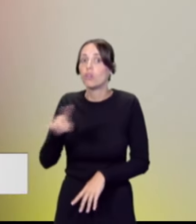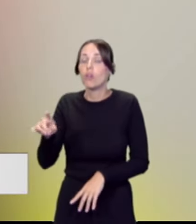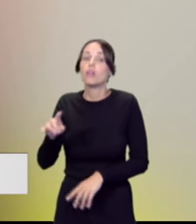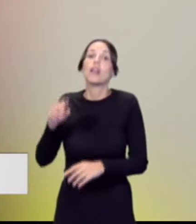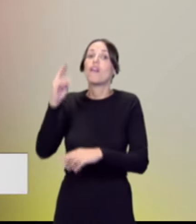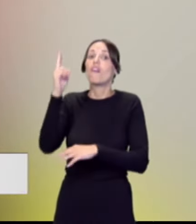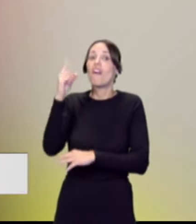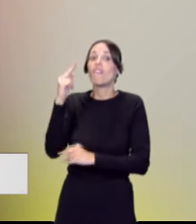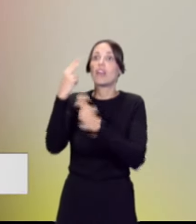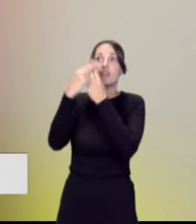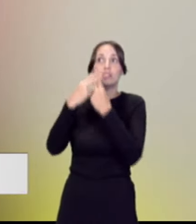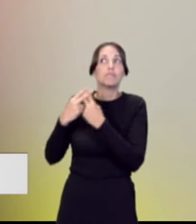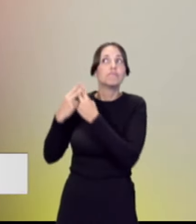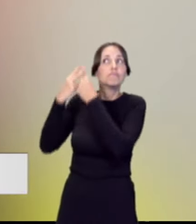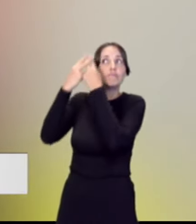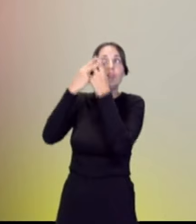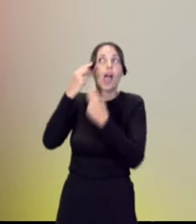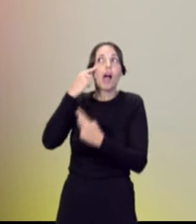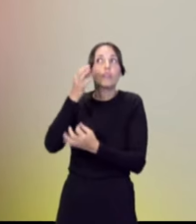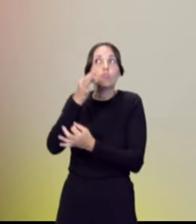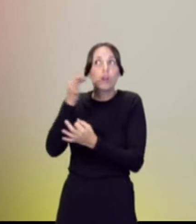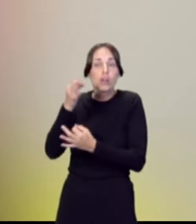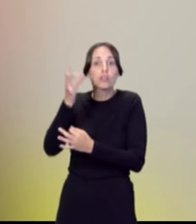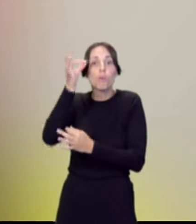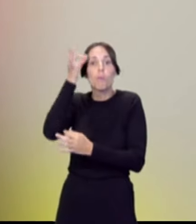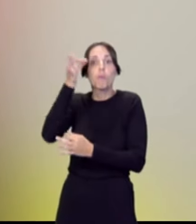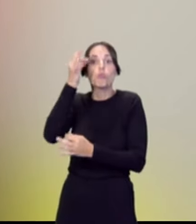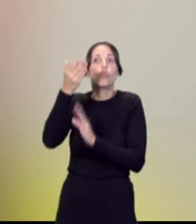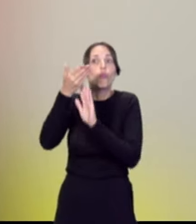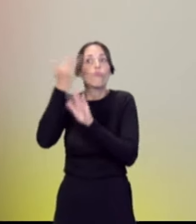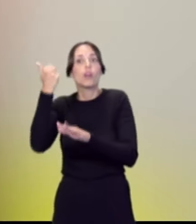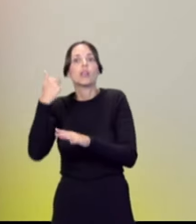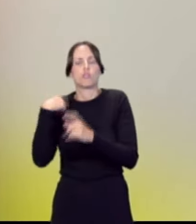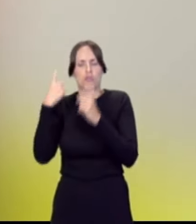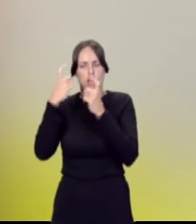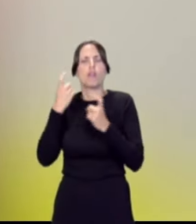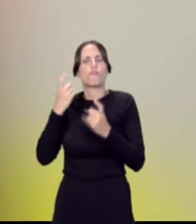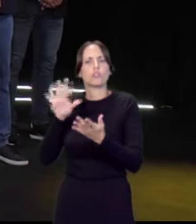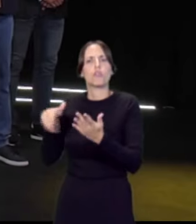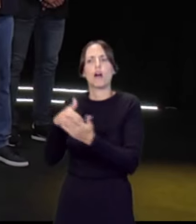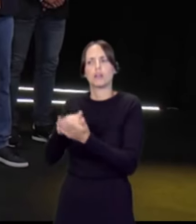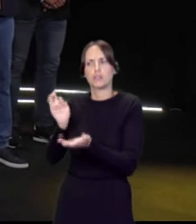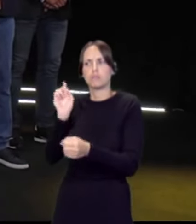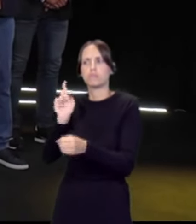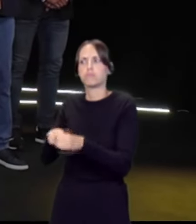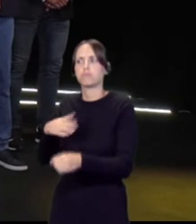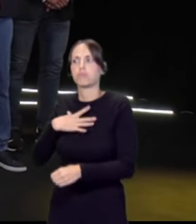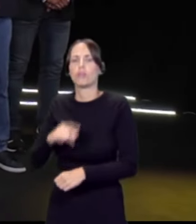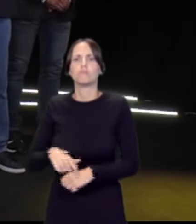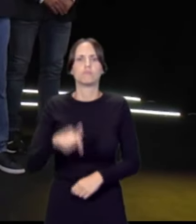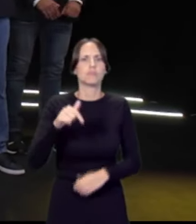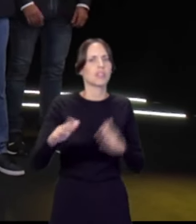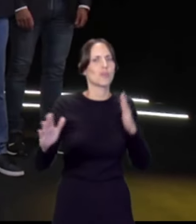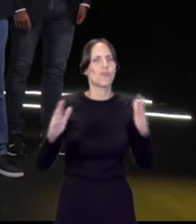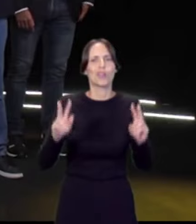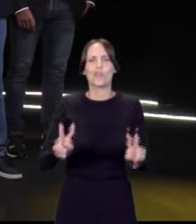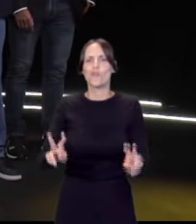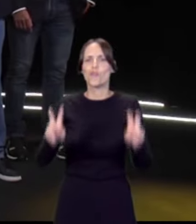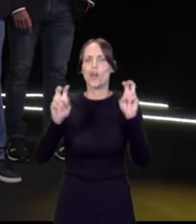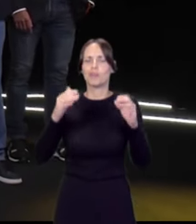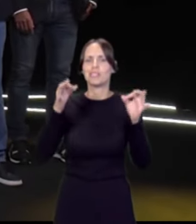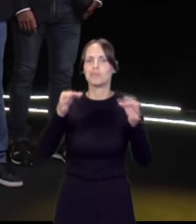todo está bien, pues me quitarán los puntos y podré hacer un pequeño esfuerzo para luchar. Esta nueva temporada te esperamos cada